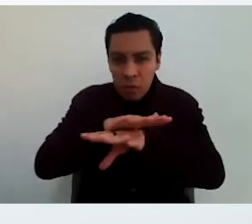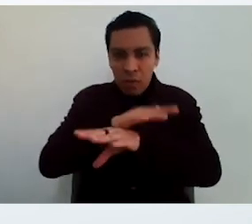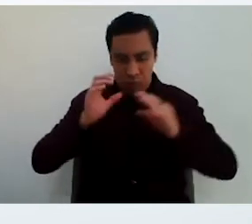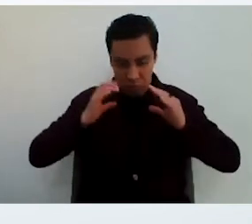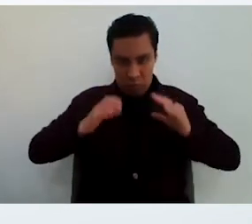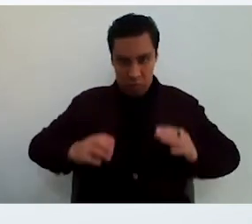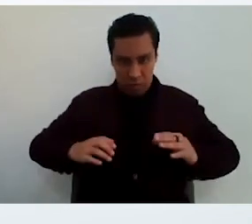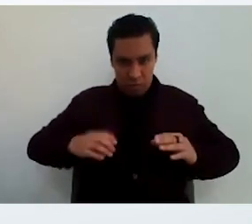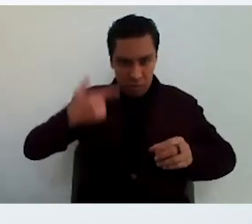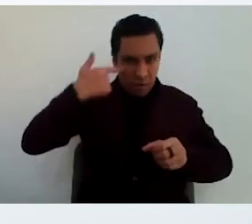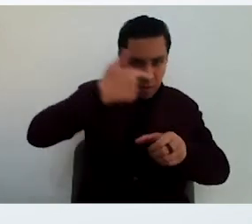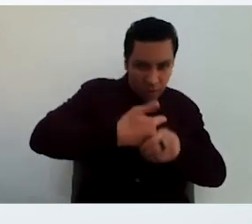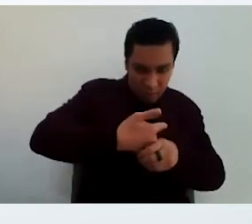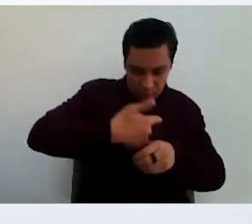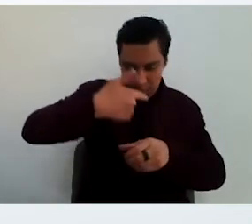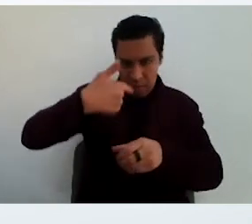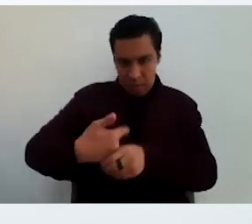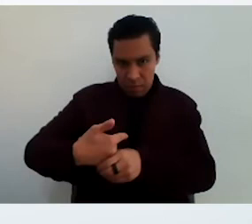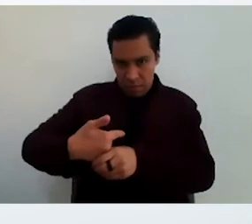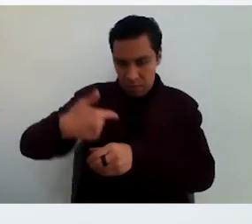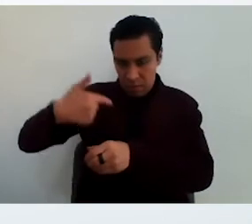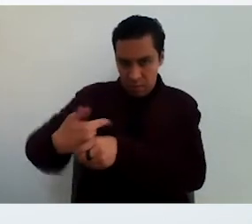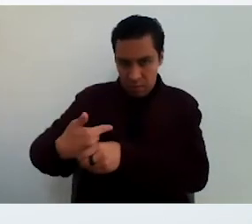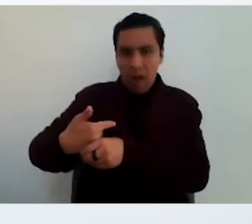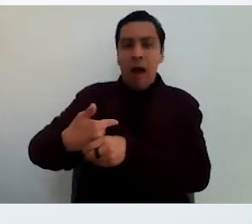una infección nos va a durar por lo menos un año.